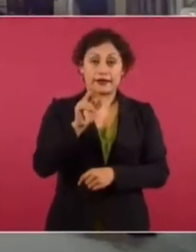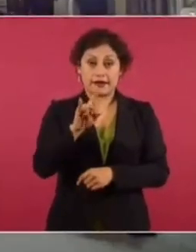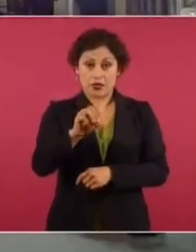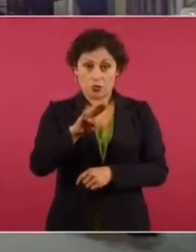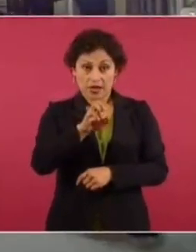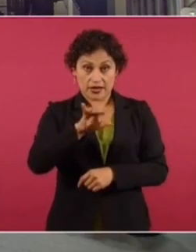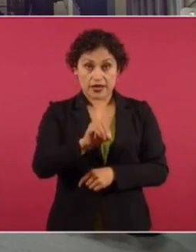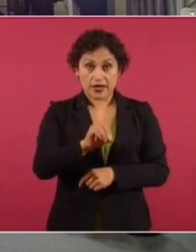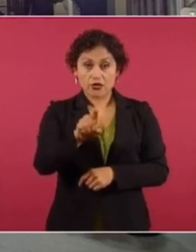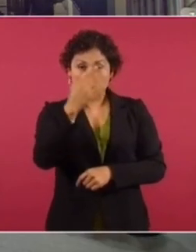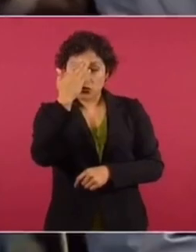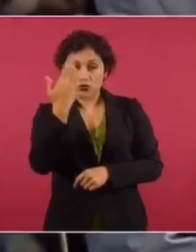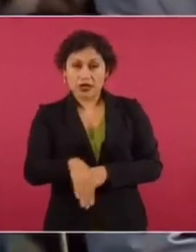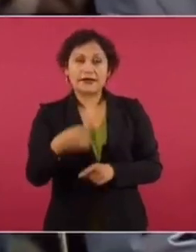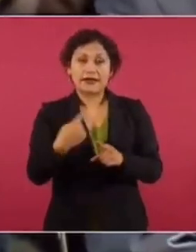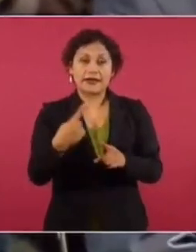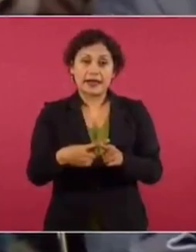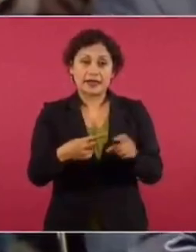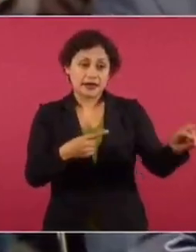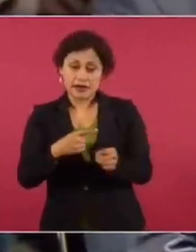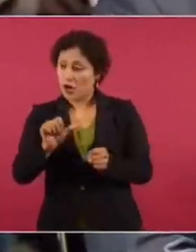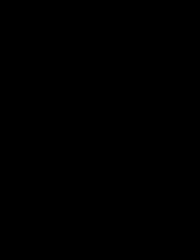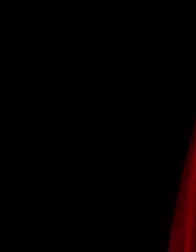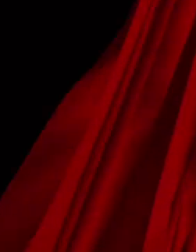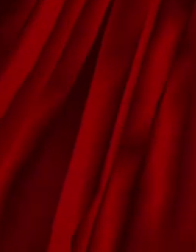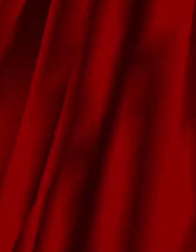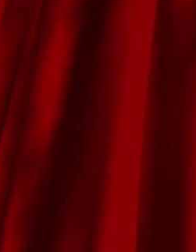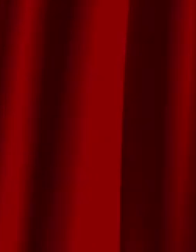¿sabe, ya ha pensado quién estaría, se quedaría al frente de la Secretaría? No, no, no, no,